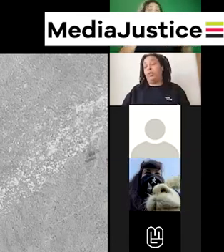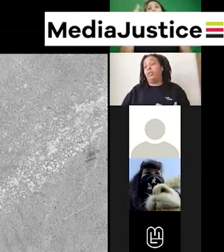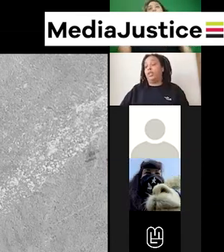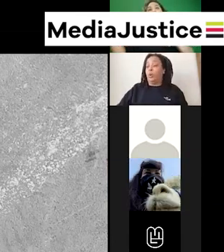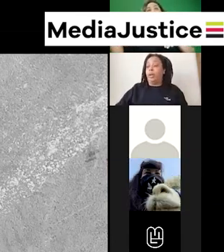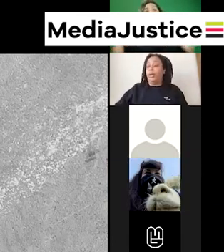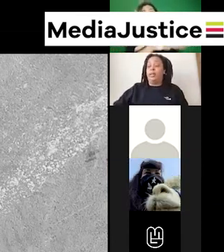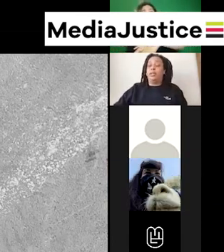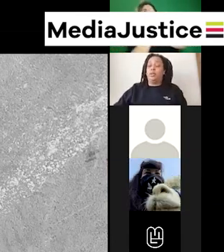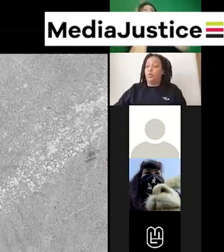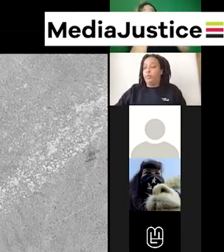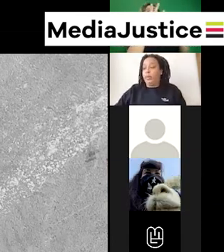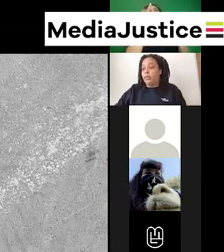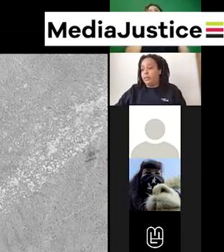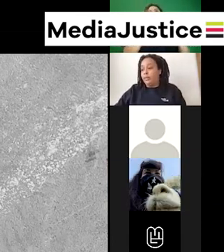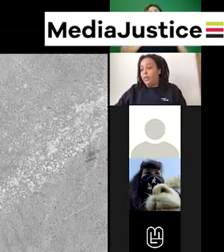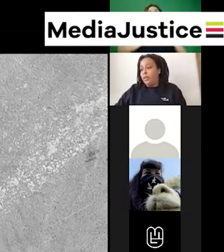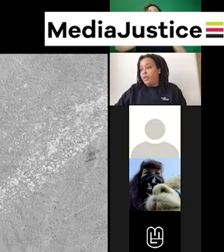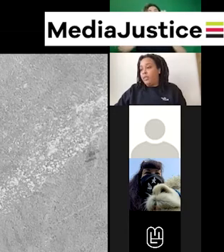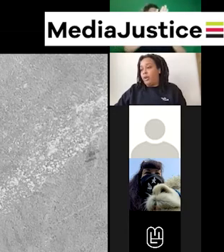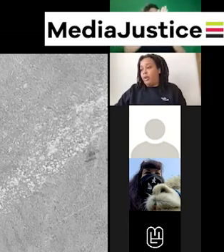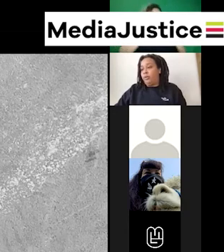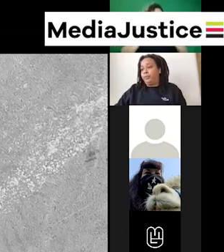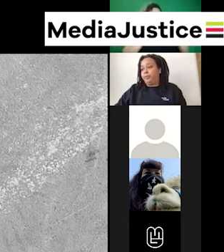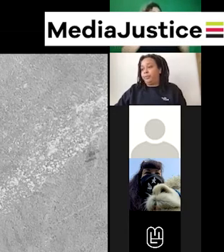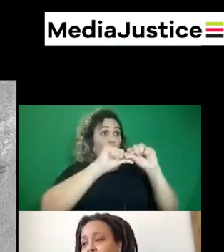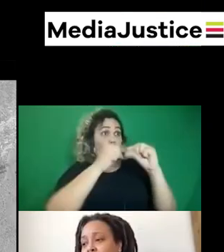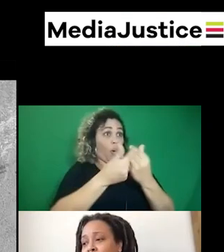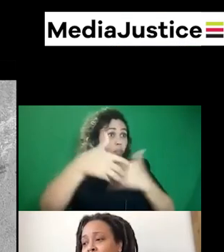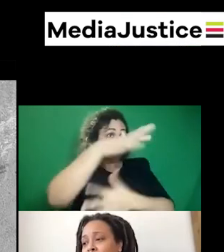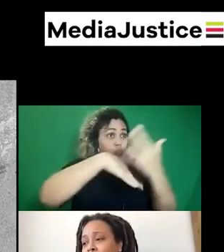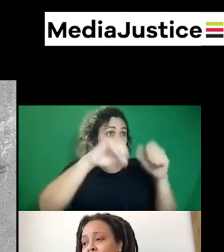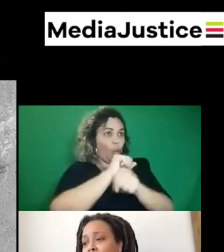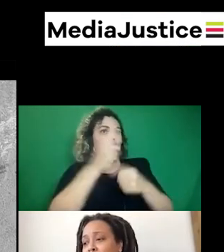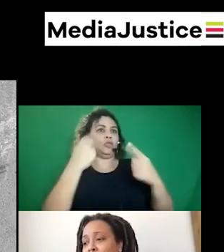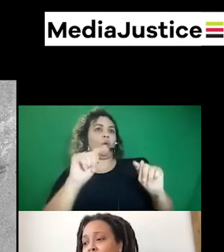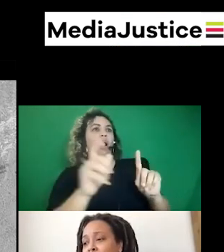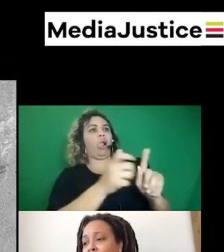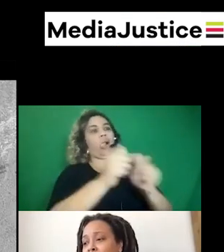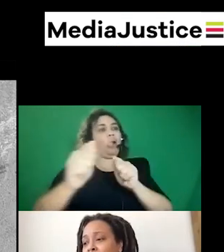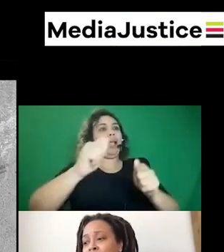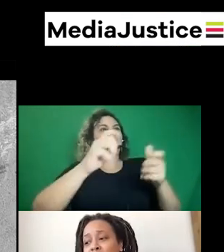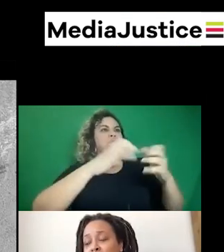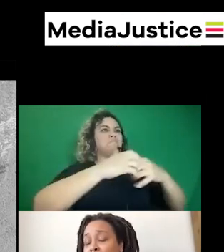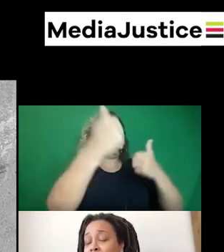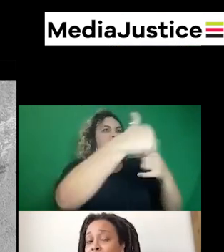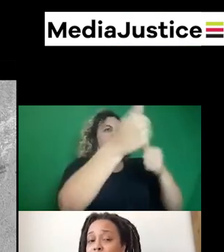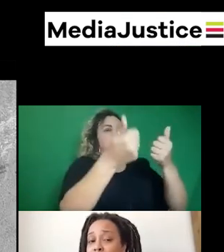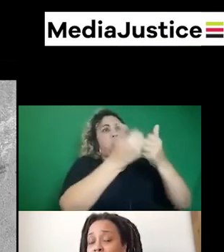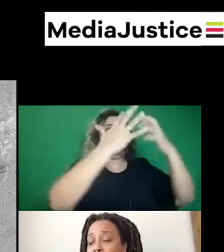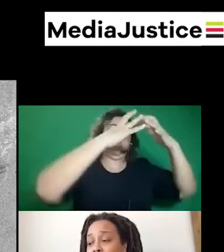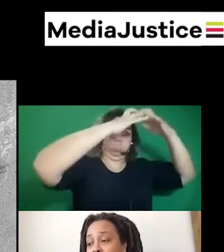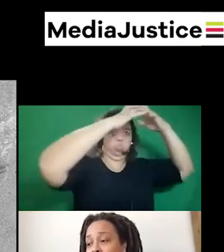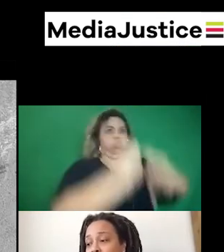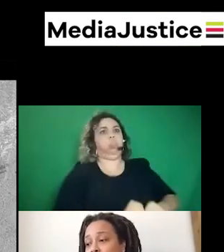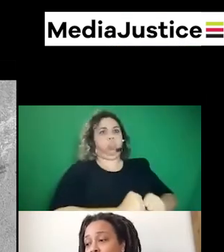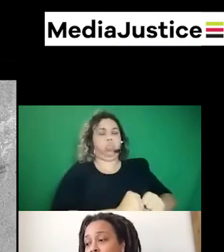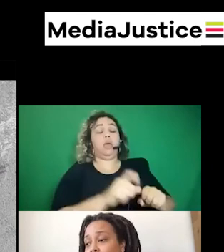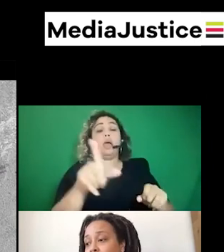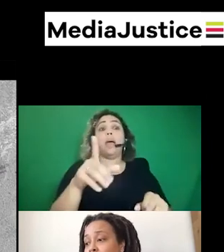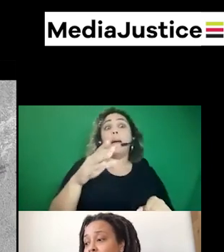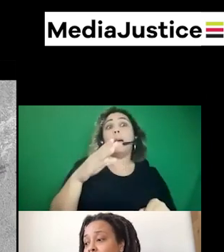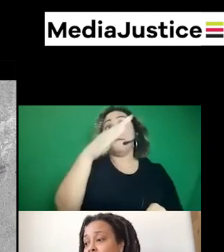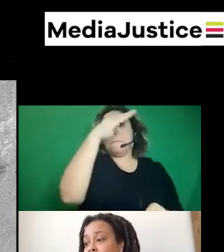que son enemigas de nuestros movimientos pues tratan de entrar y desorganizar estos movimientos